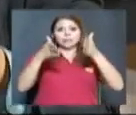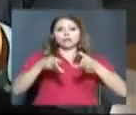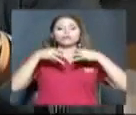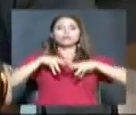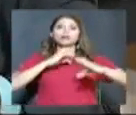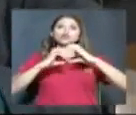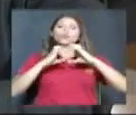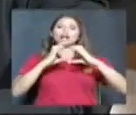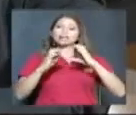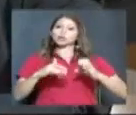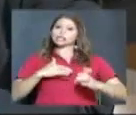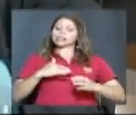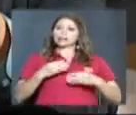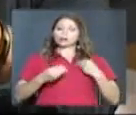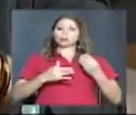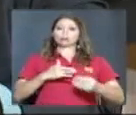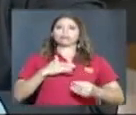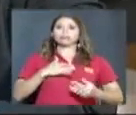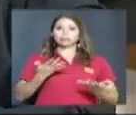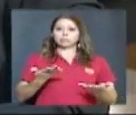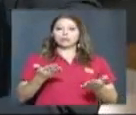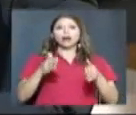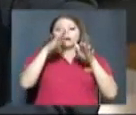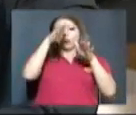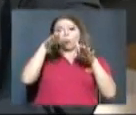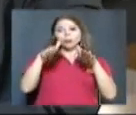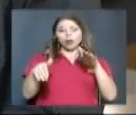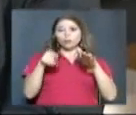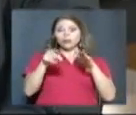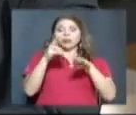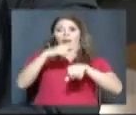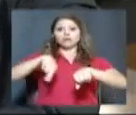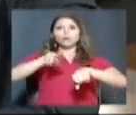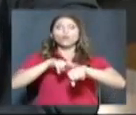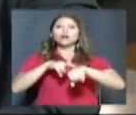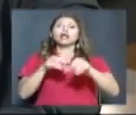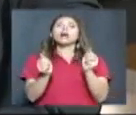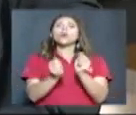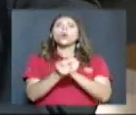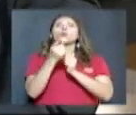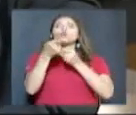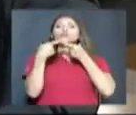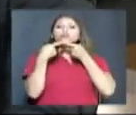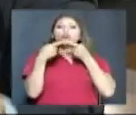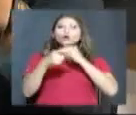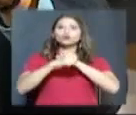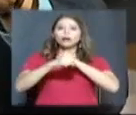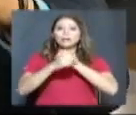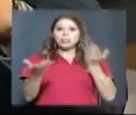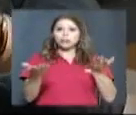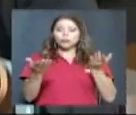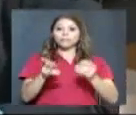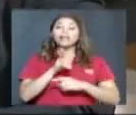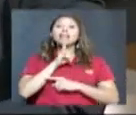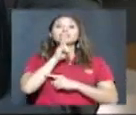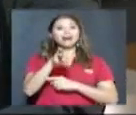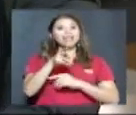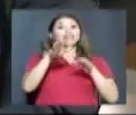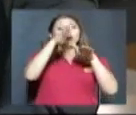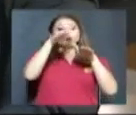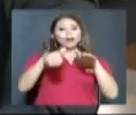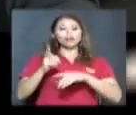saber esa indignación. La Contraloría General de la República, a partir de un pronunciamiento, y es en realidad una orden que le da al